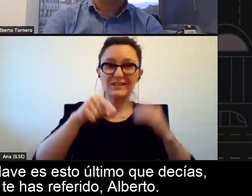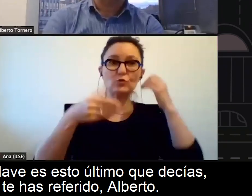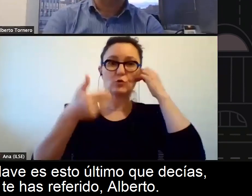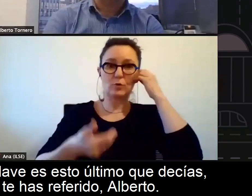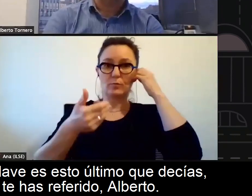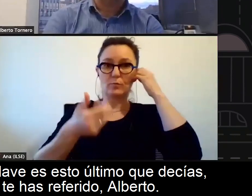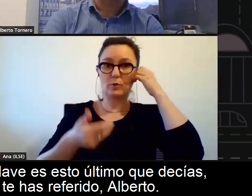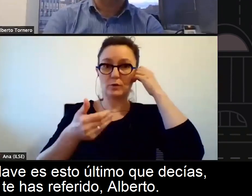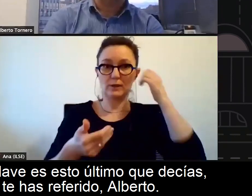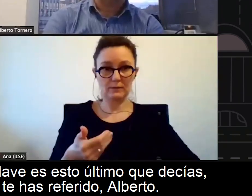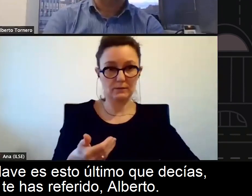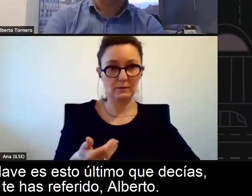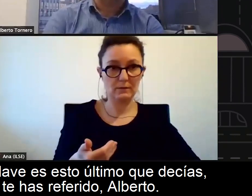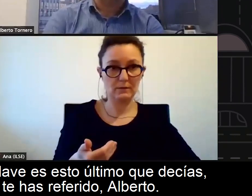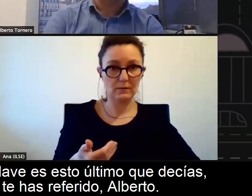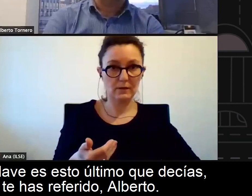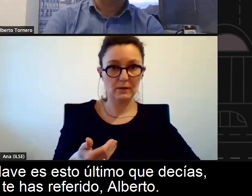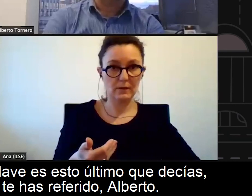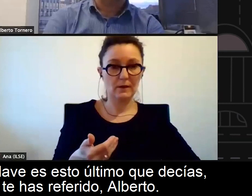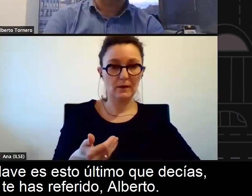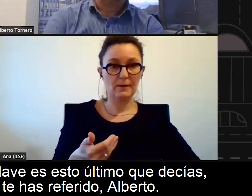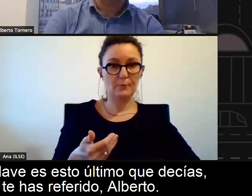también te ha referido Alberto.